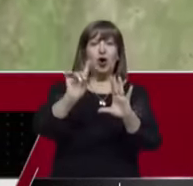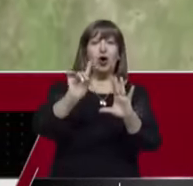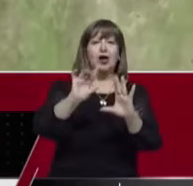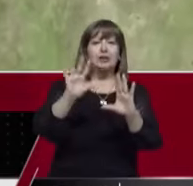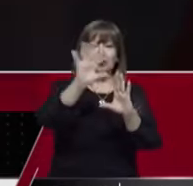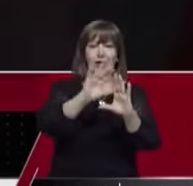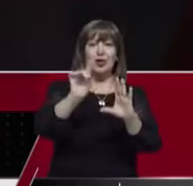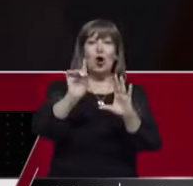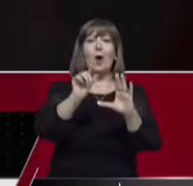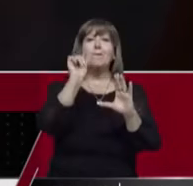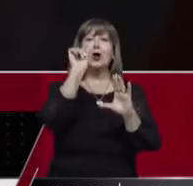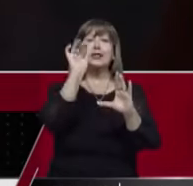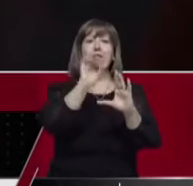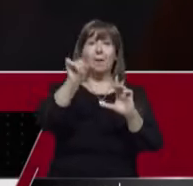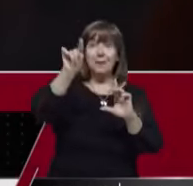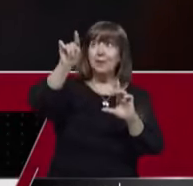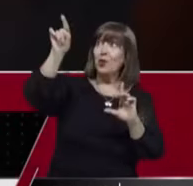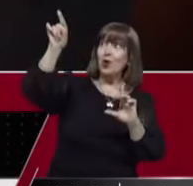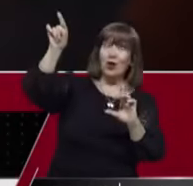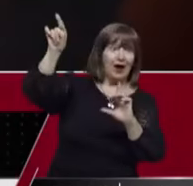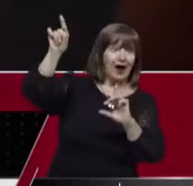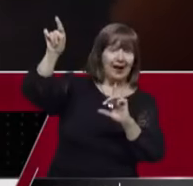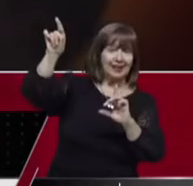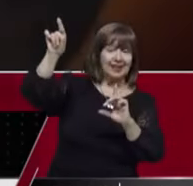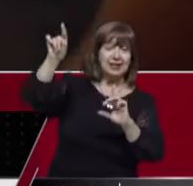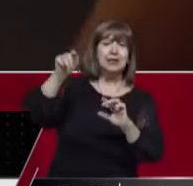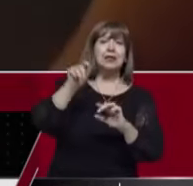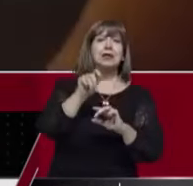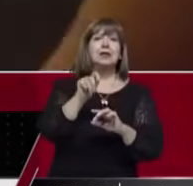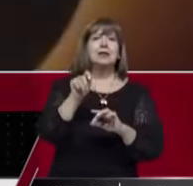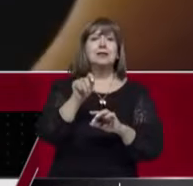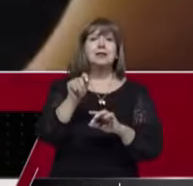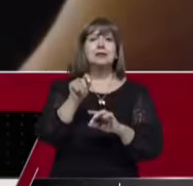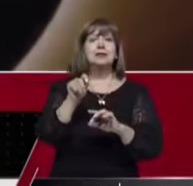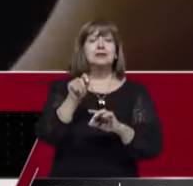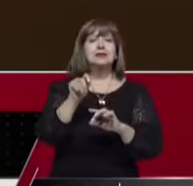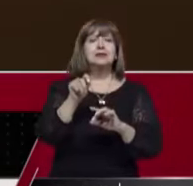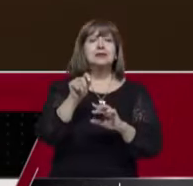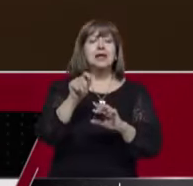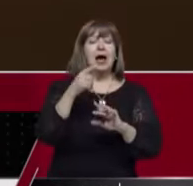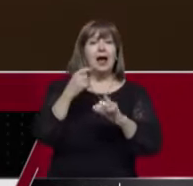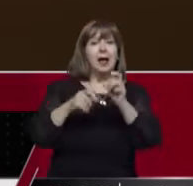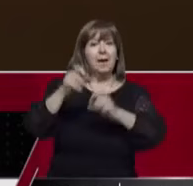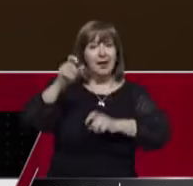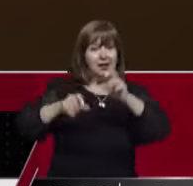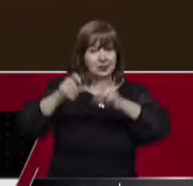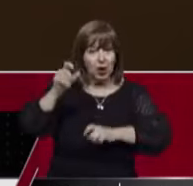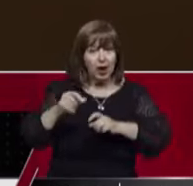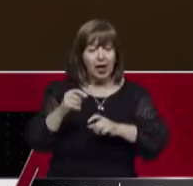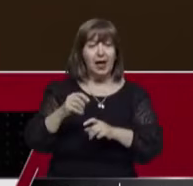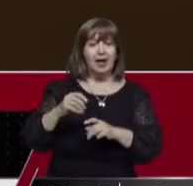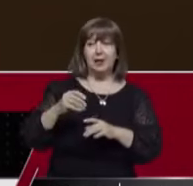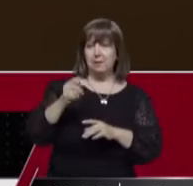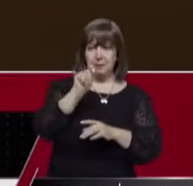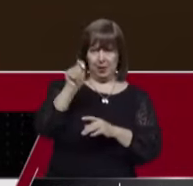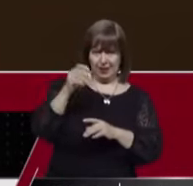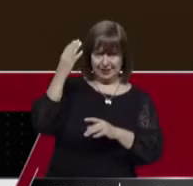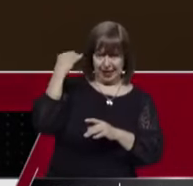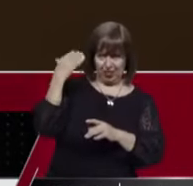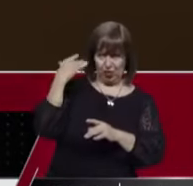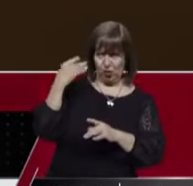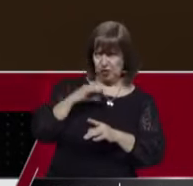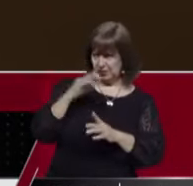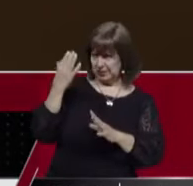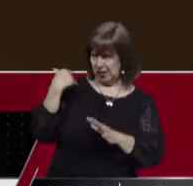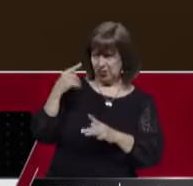que ya en mayo del año pasado había empezado a reservar habitaciones de hotel en distintos estados,